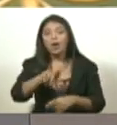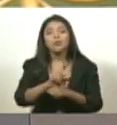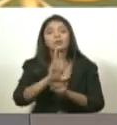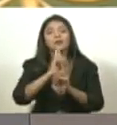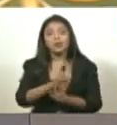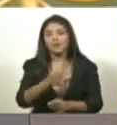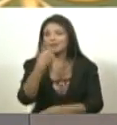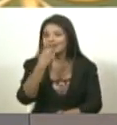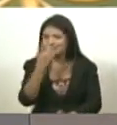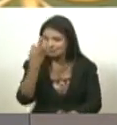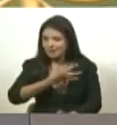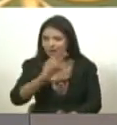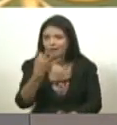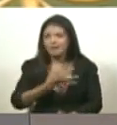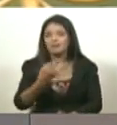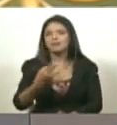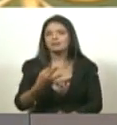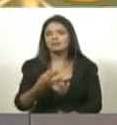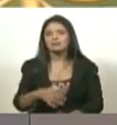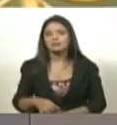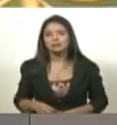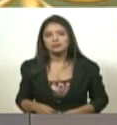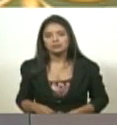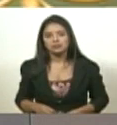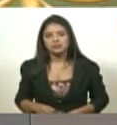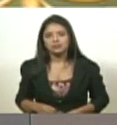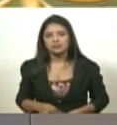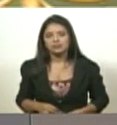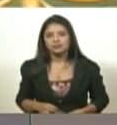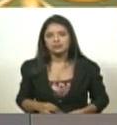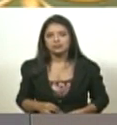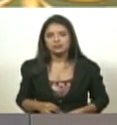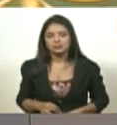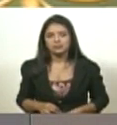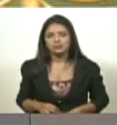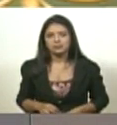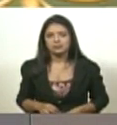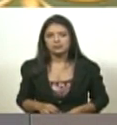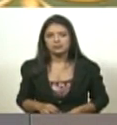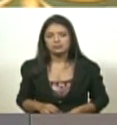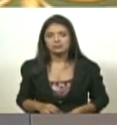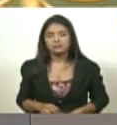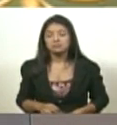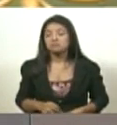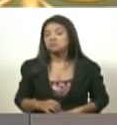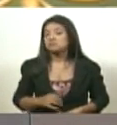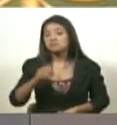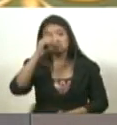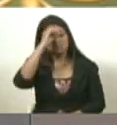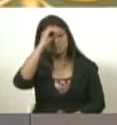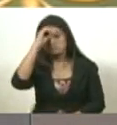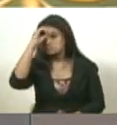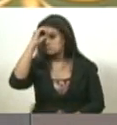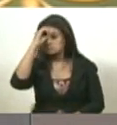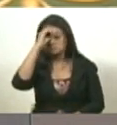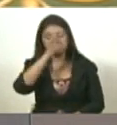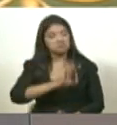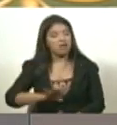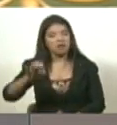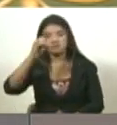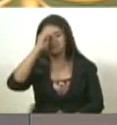respuesta seria, científica, a esta pregunta es que nadie sabe, nadie supo, nadie